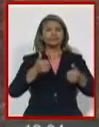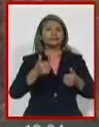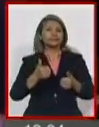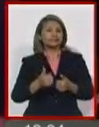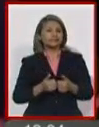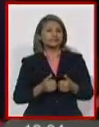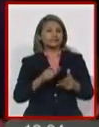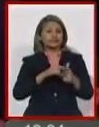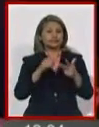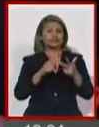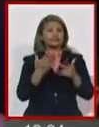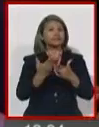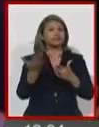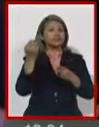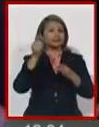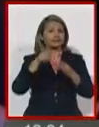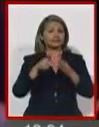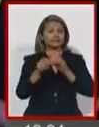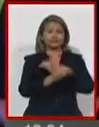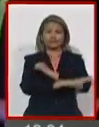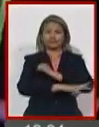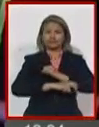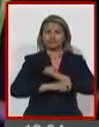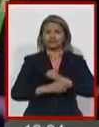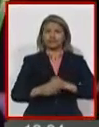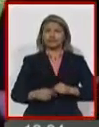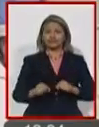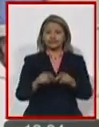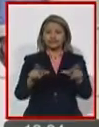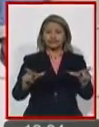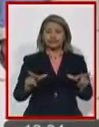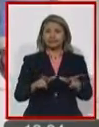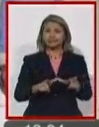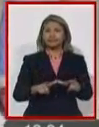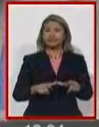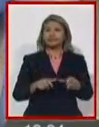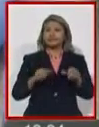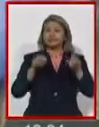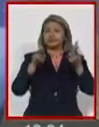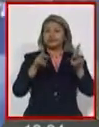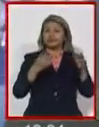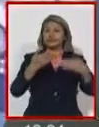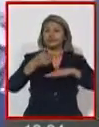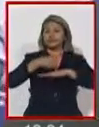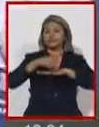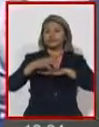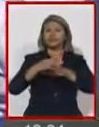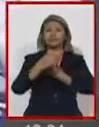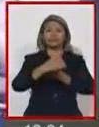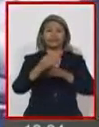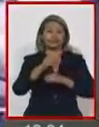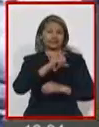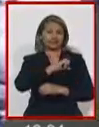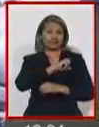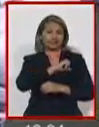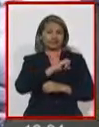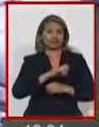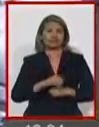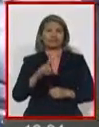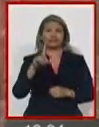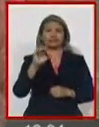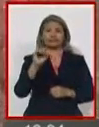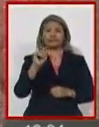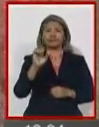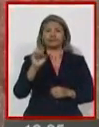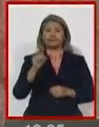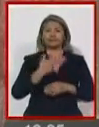si han sido partícipes en algún hecho delictivo que haya sucedido en la zona. Los mismos fueron derivados a la Fuerza Especial de Lucha contra el Crimen de